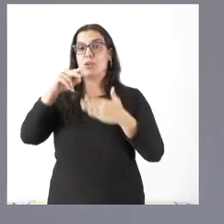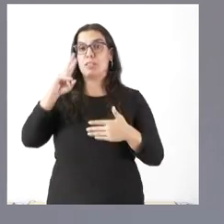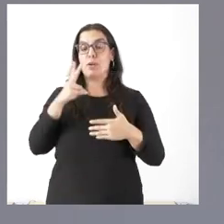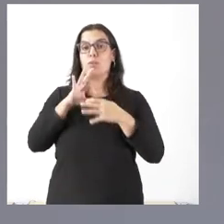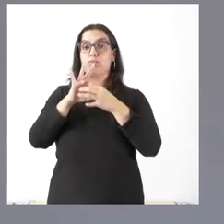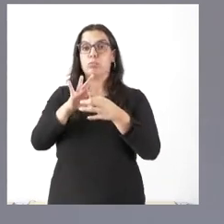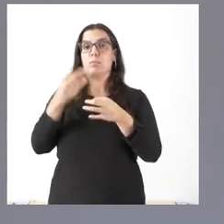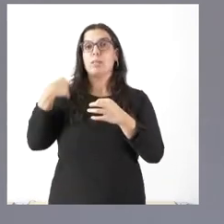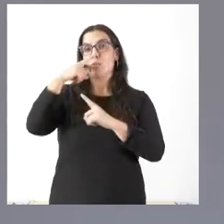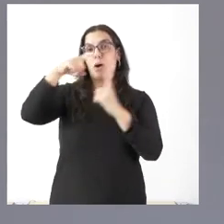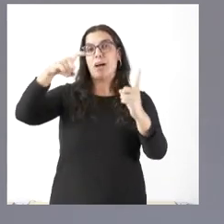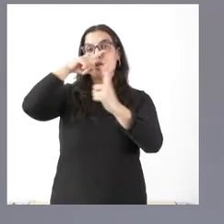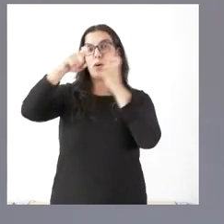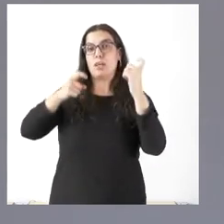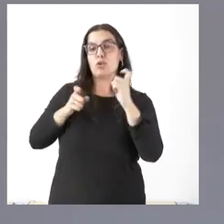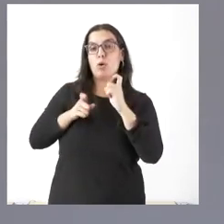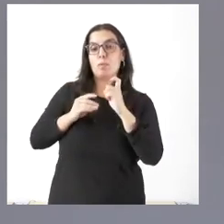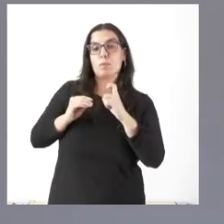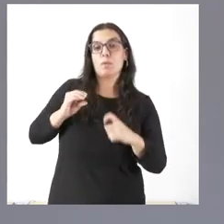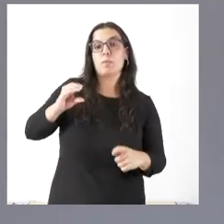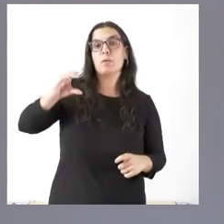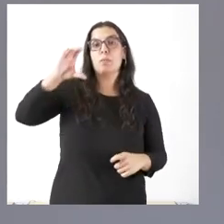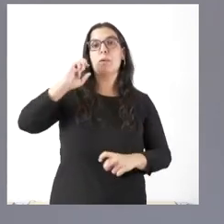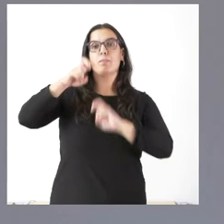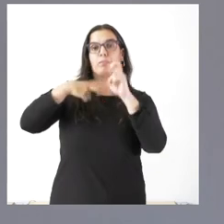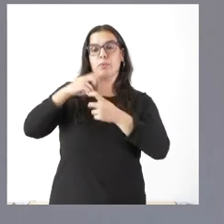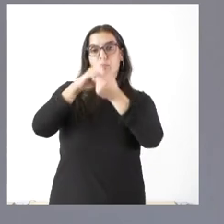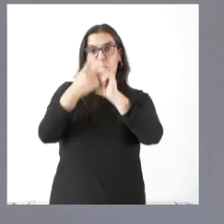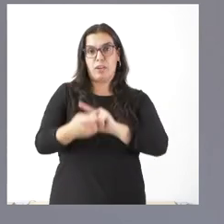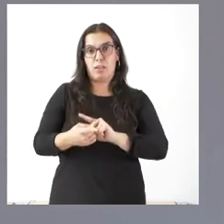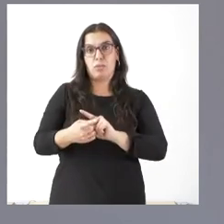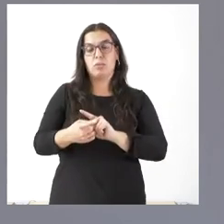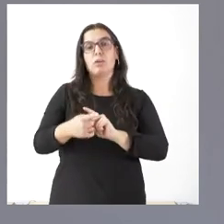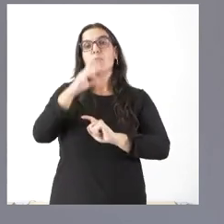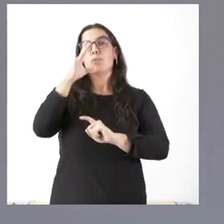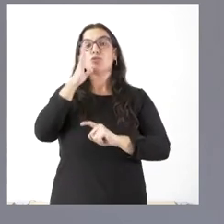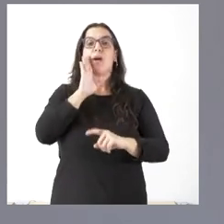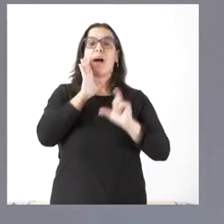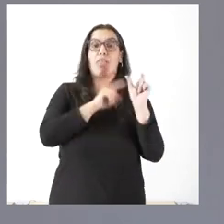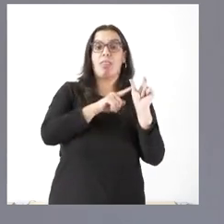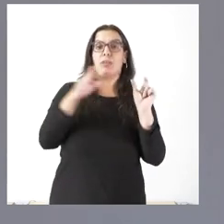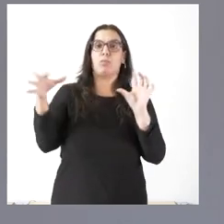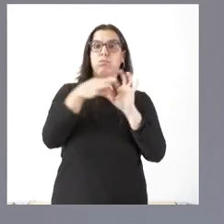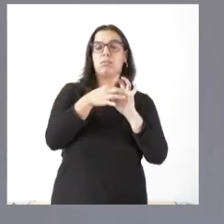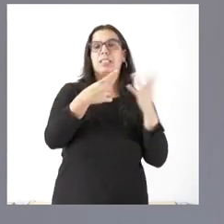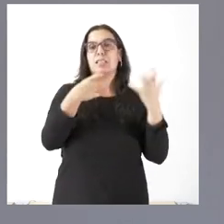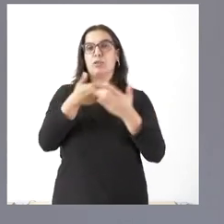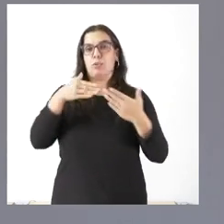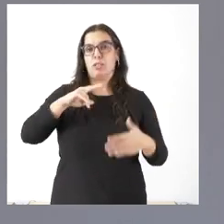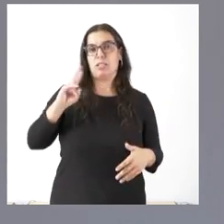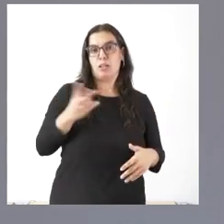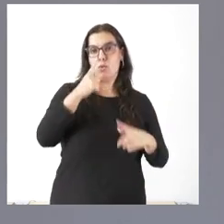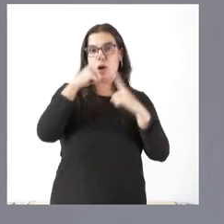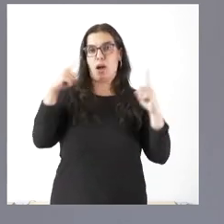incremento anual que supone esta modificación y que viene a incorporarse a esa cifra de en torno a los 600 millones de euros anuales. Es una